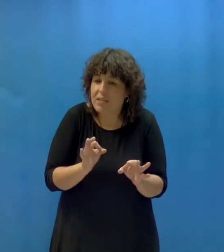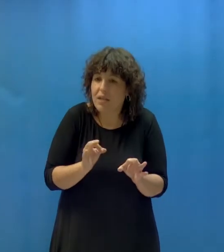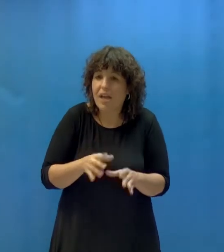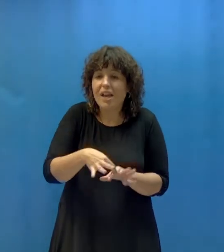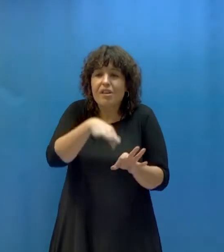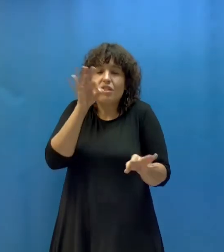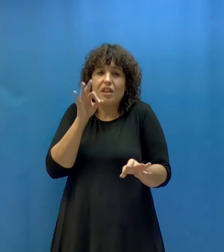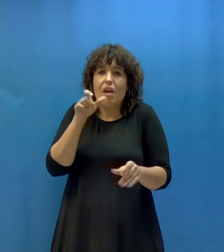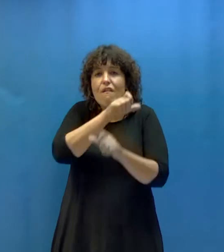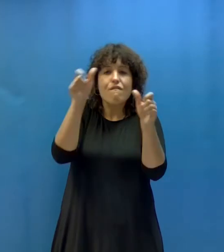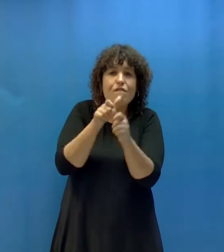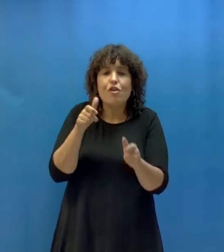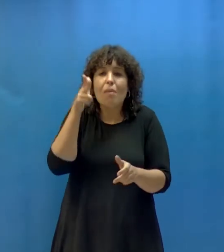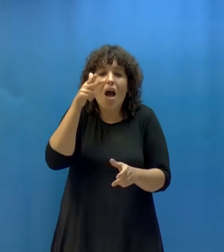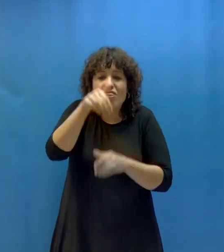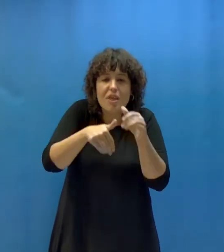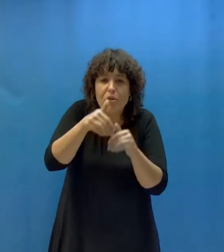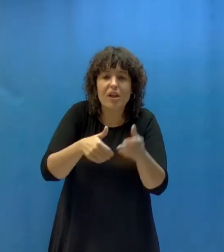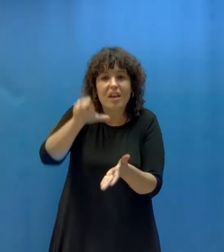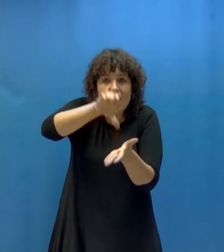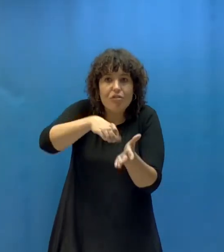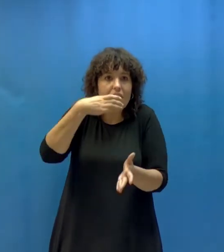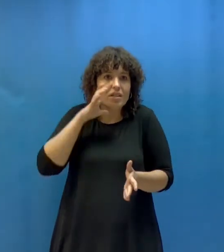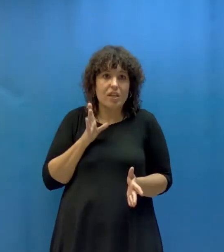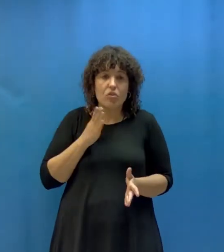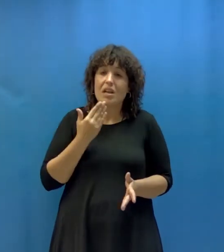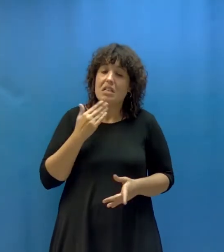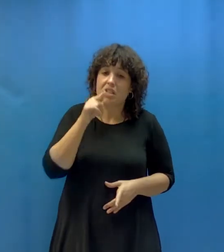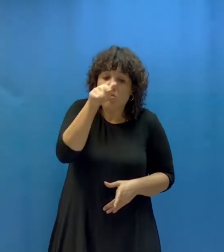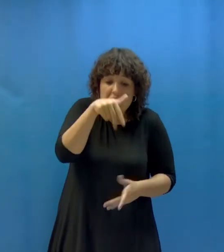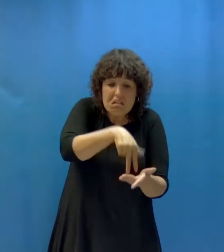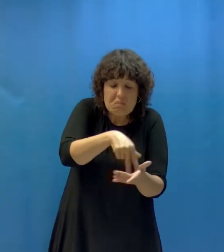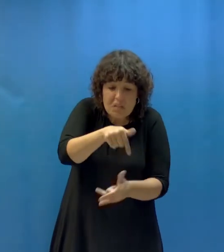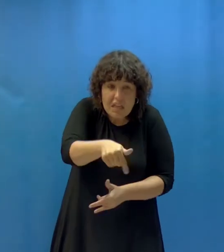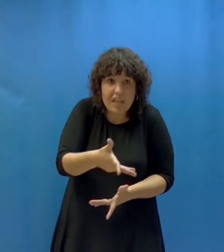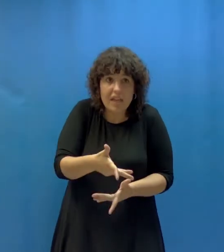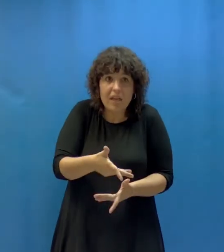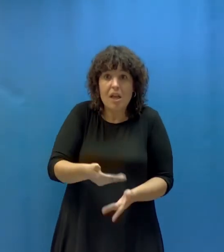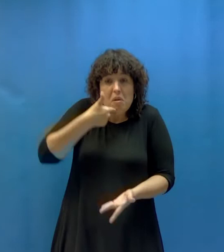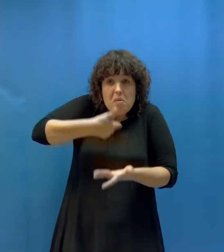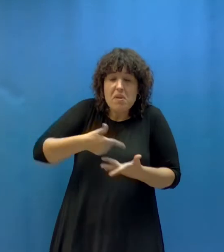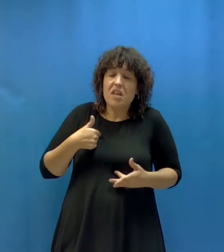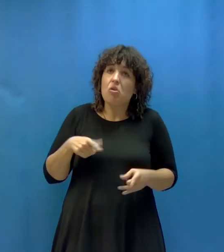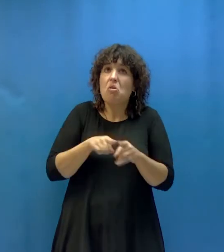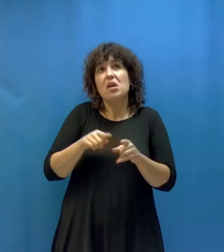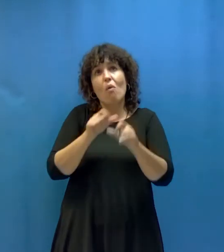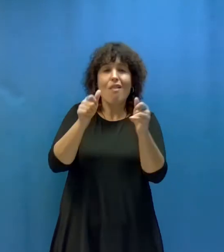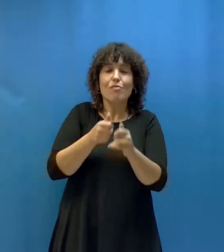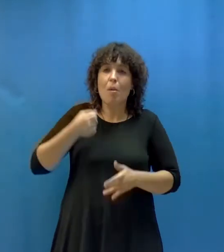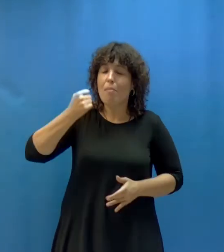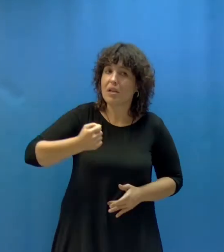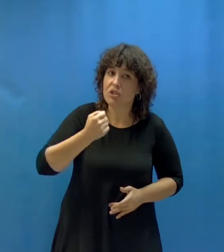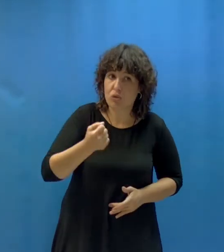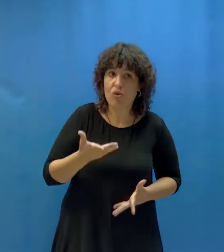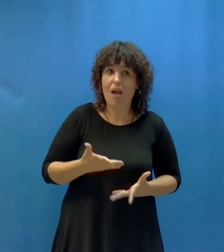de Castellón. Y si usted insta aquí, me insta a ser pastora, yo creo que instar a